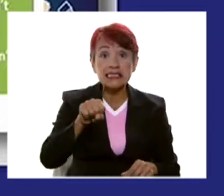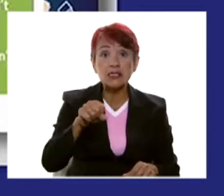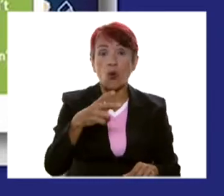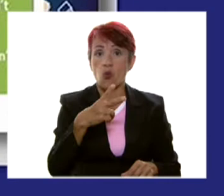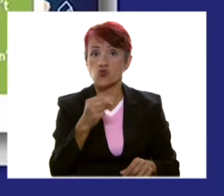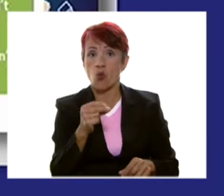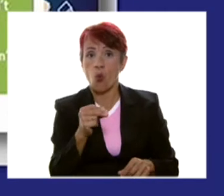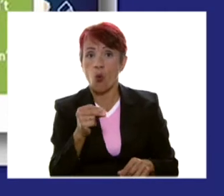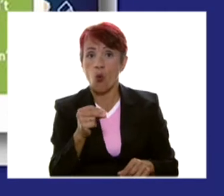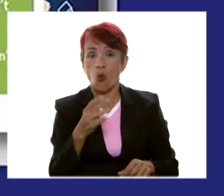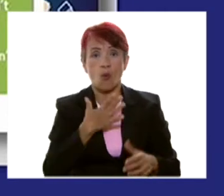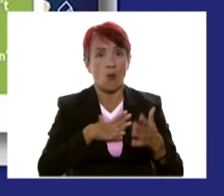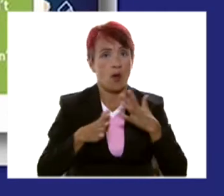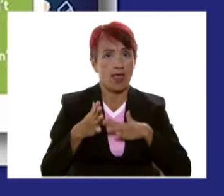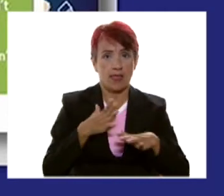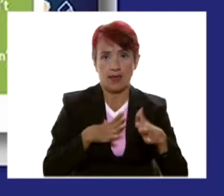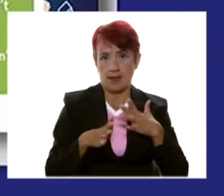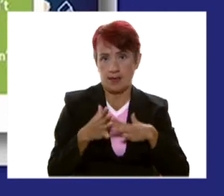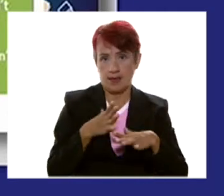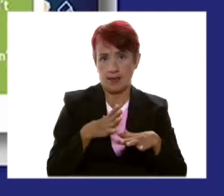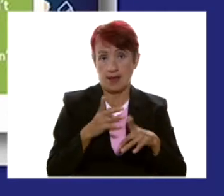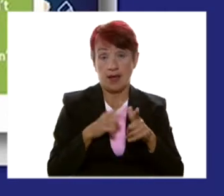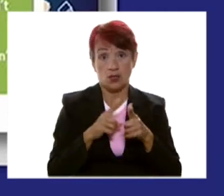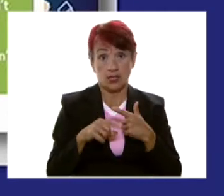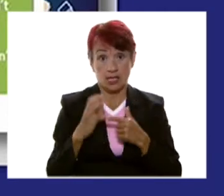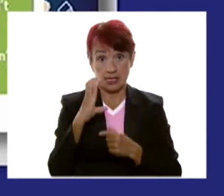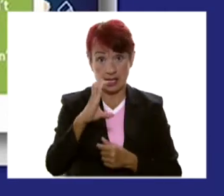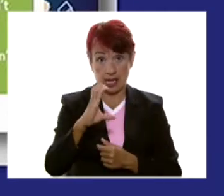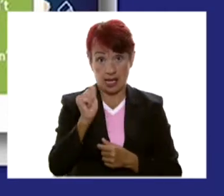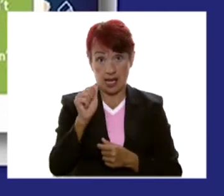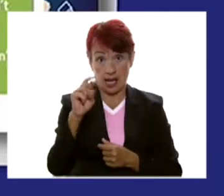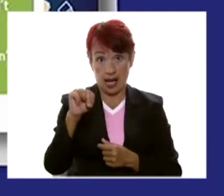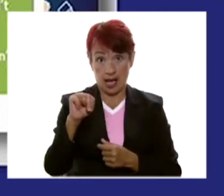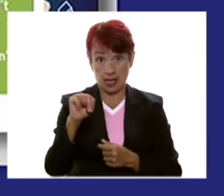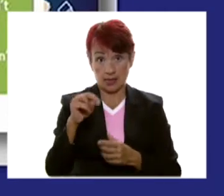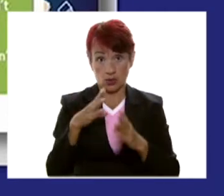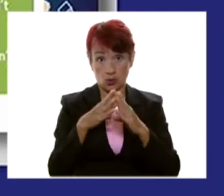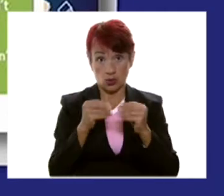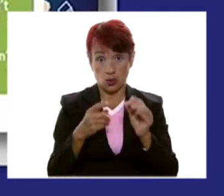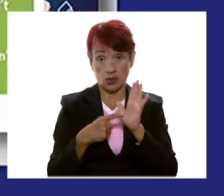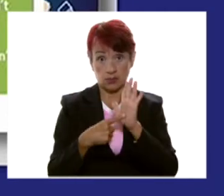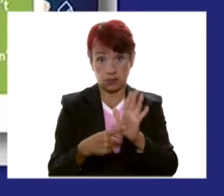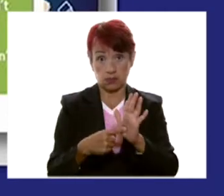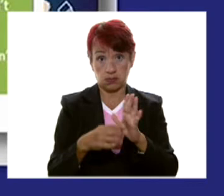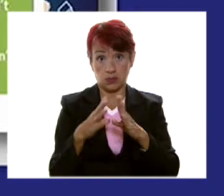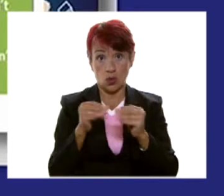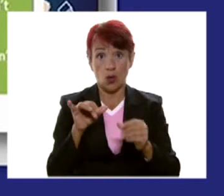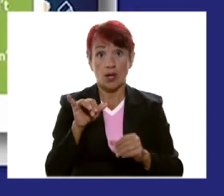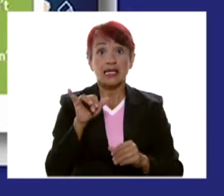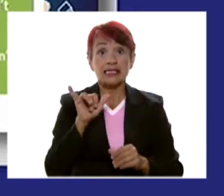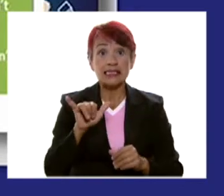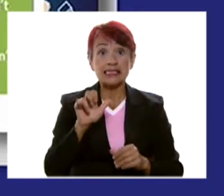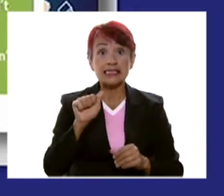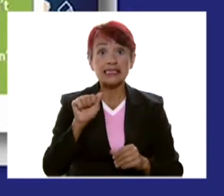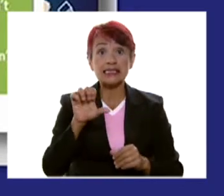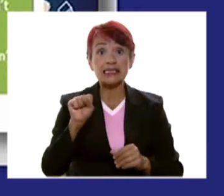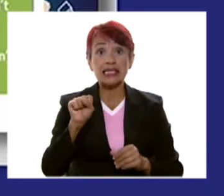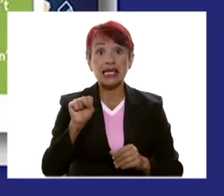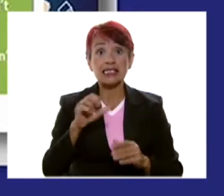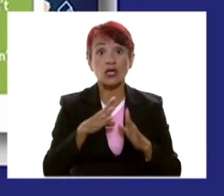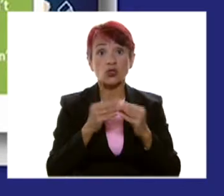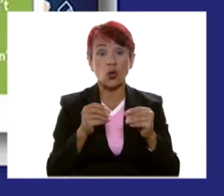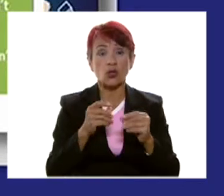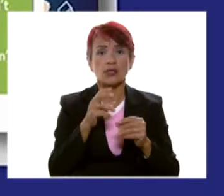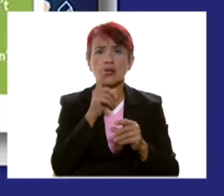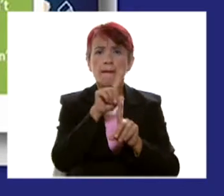o no puedes. Yes, I can o yes, you can. Yes, you can es sí, tú puedes. La persona que me está atendiendo a mí me